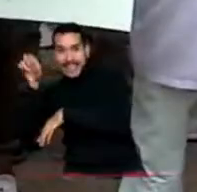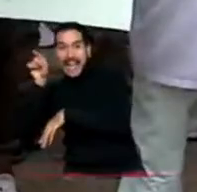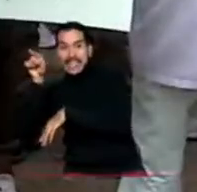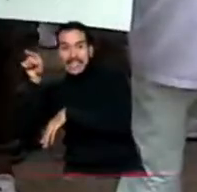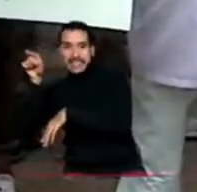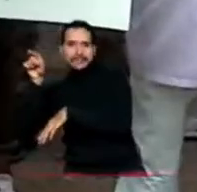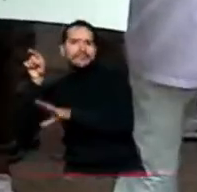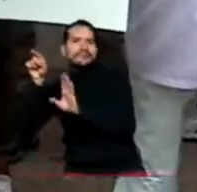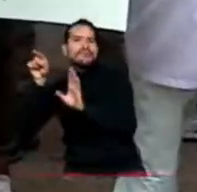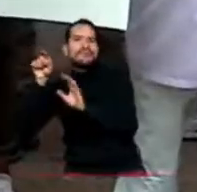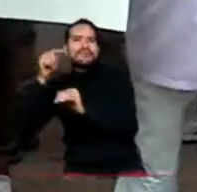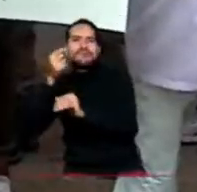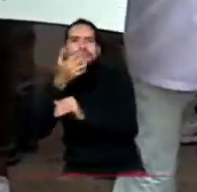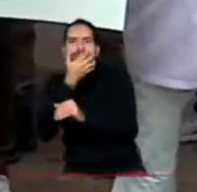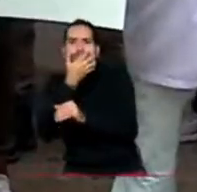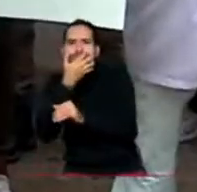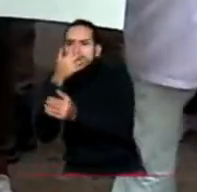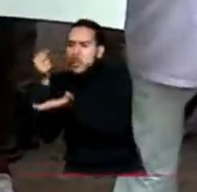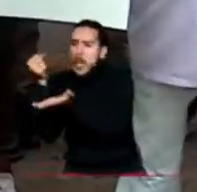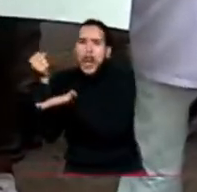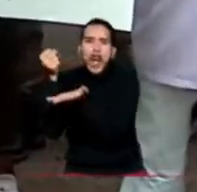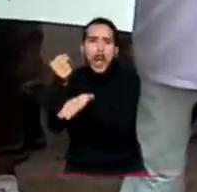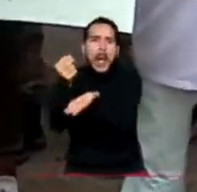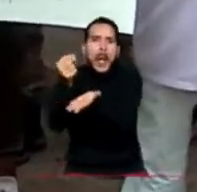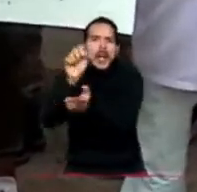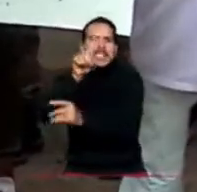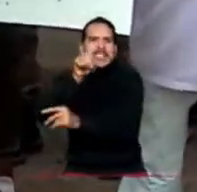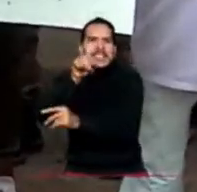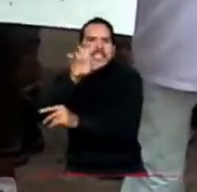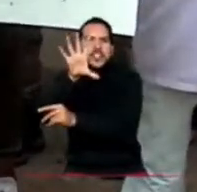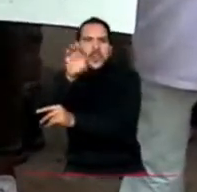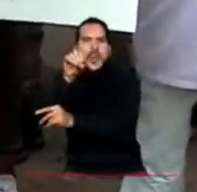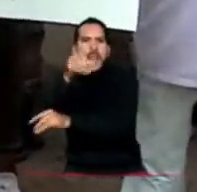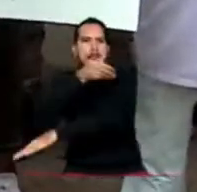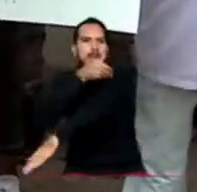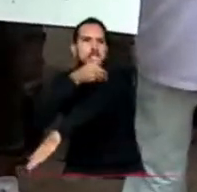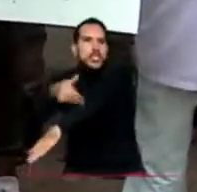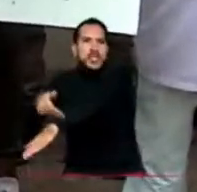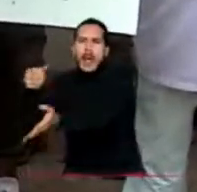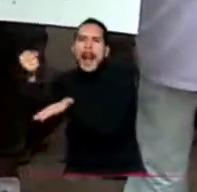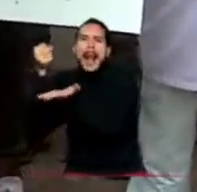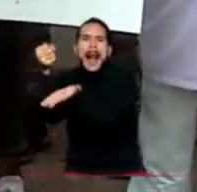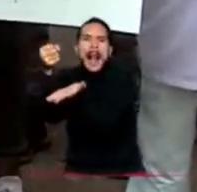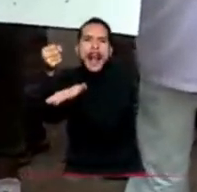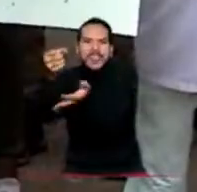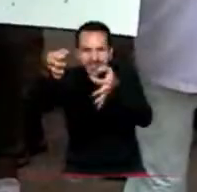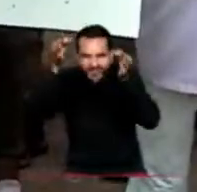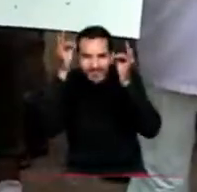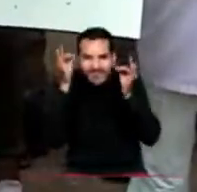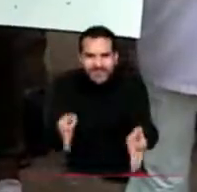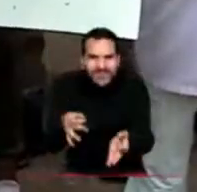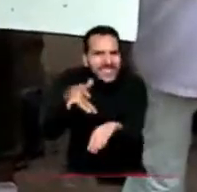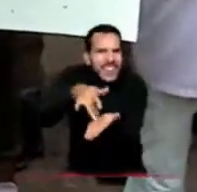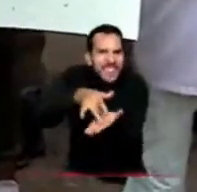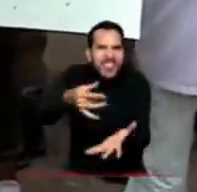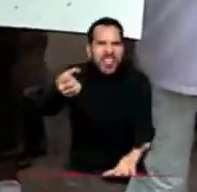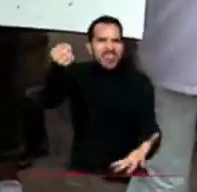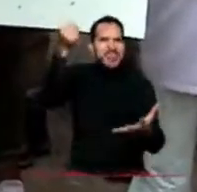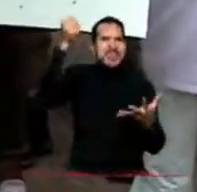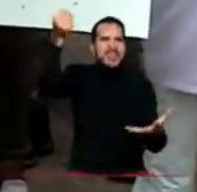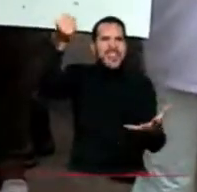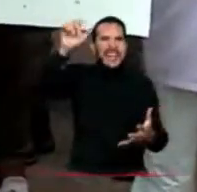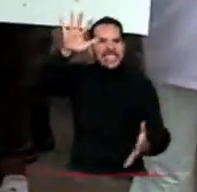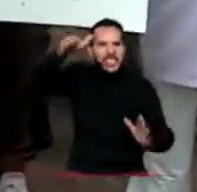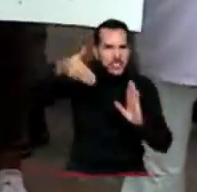millones de pesos que radicó este hospital como cuenta de cobro, digamos. ¿Para qué alcanzan esos 652 millones? Se lo